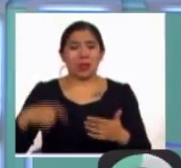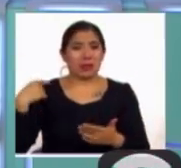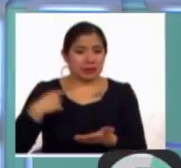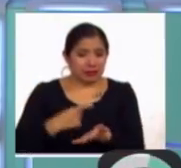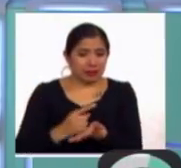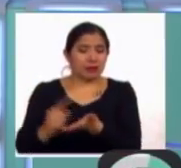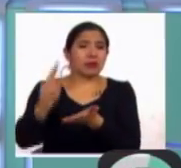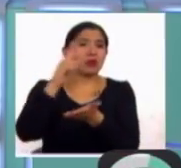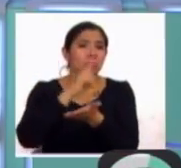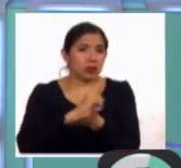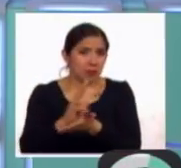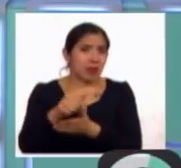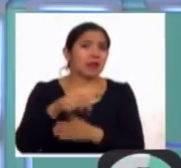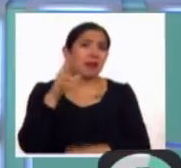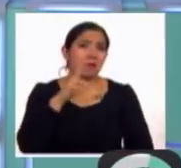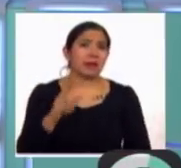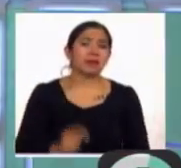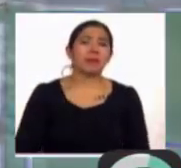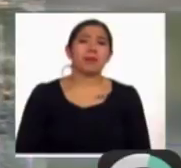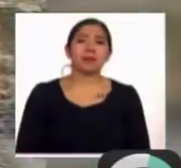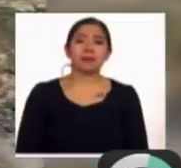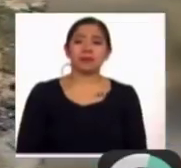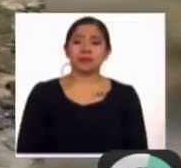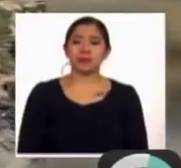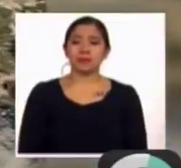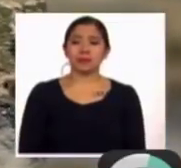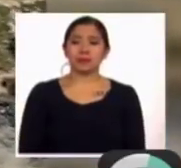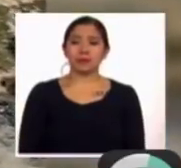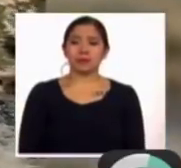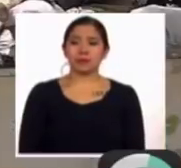calles en la ciudad de La Paz.